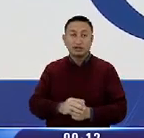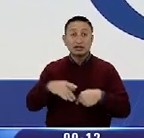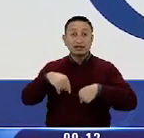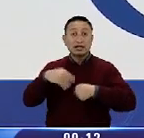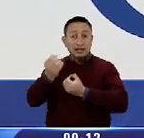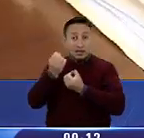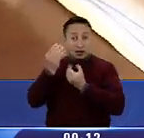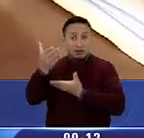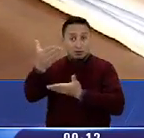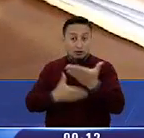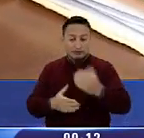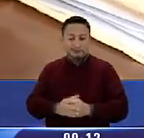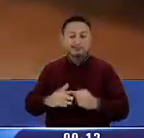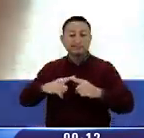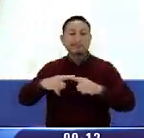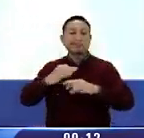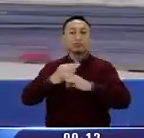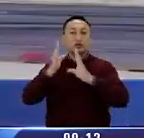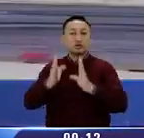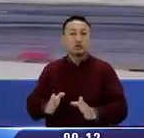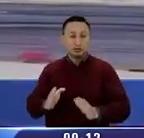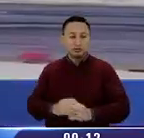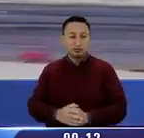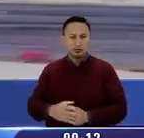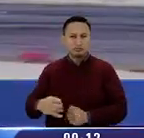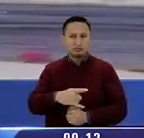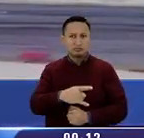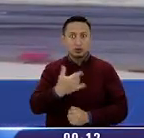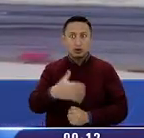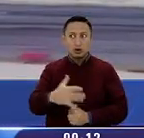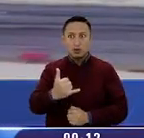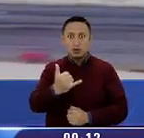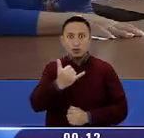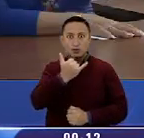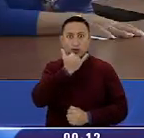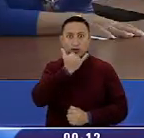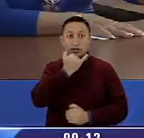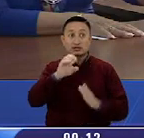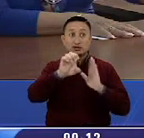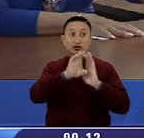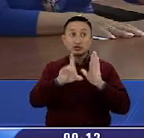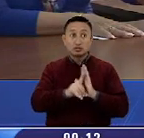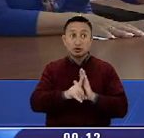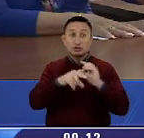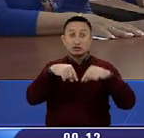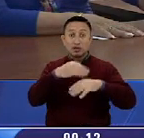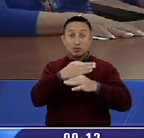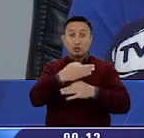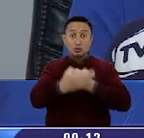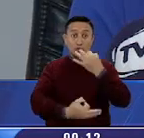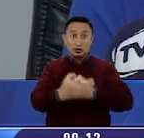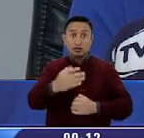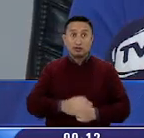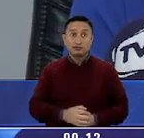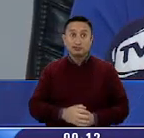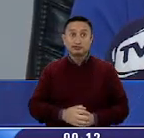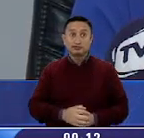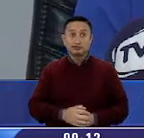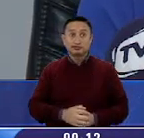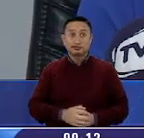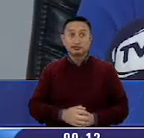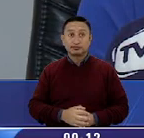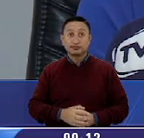entidad, los exfuncionarios habrían incurrido en infracciones gravísimas contempladas en el Código Orgánico de la Función Judicial. Y si ellos